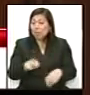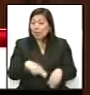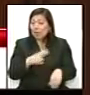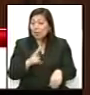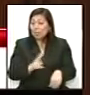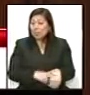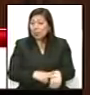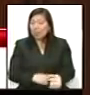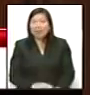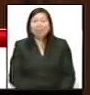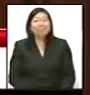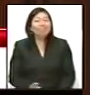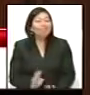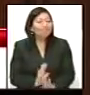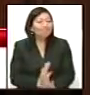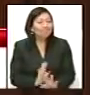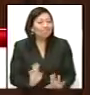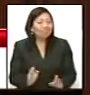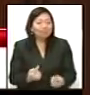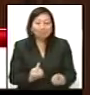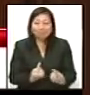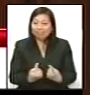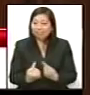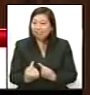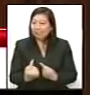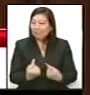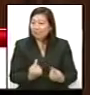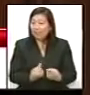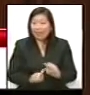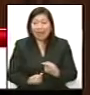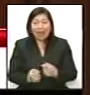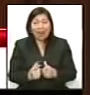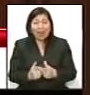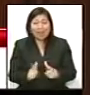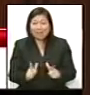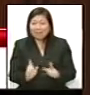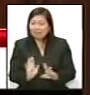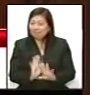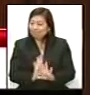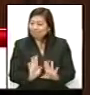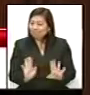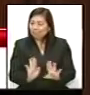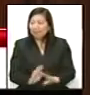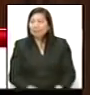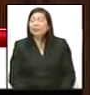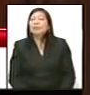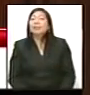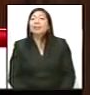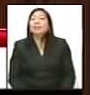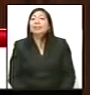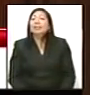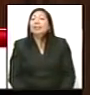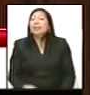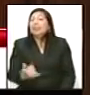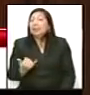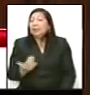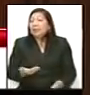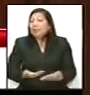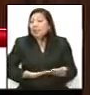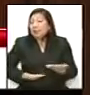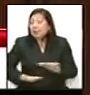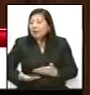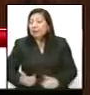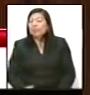naturales, ya no estamos ante un intercambio de libertad, prisión, prisión, libertad, señores. Estamos ante un